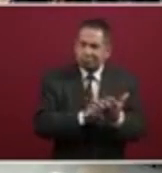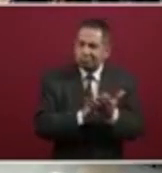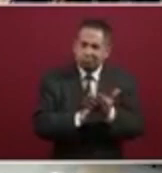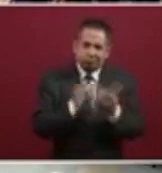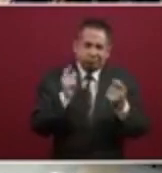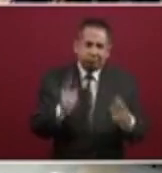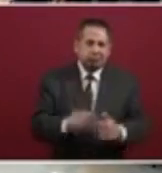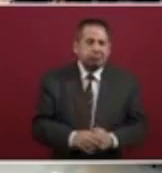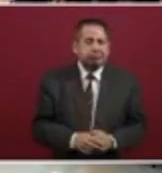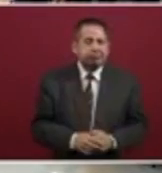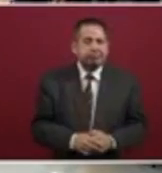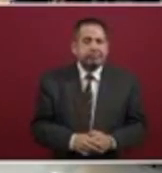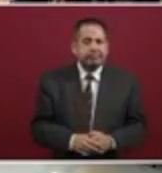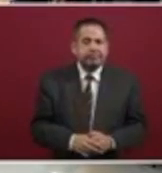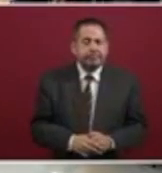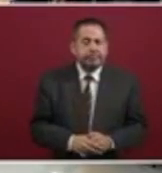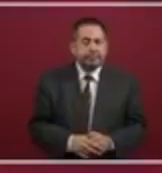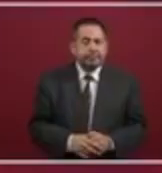No